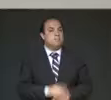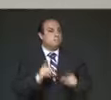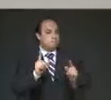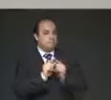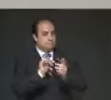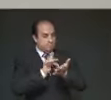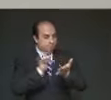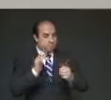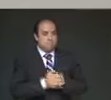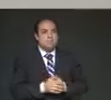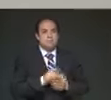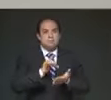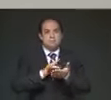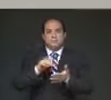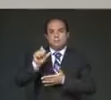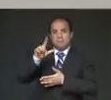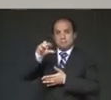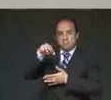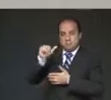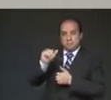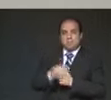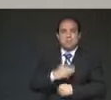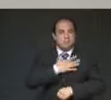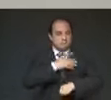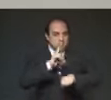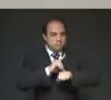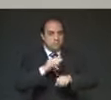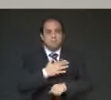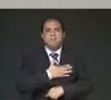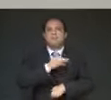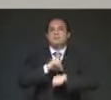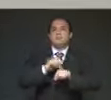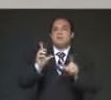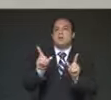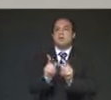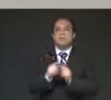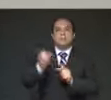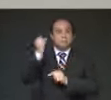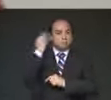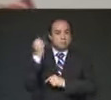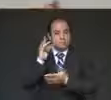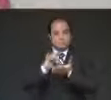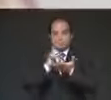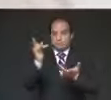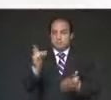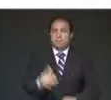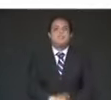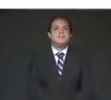Muchísimas gracias. Gracias, Alma. Gobierno. Buen día. Buen día. Concluimos con la conferencia. Muchas gracias.